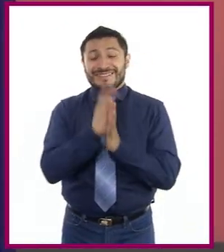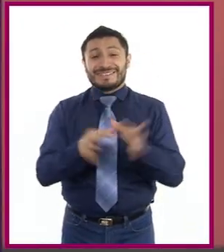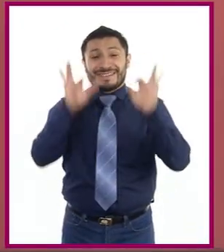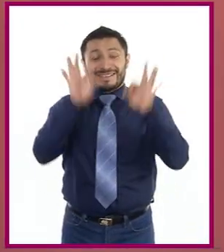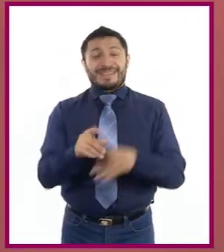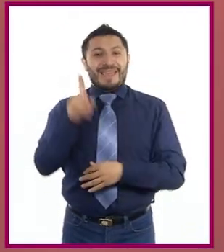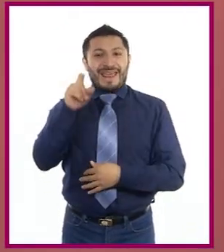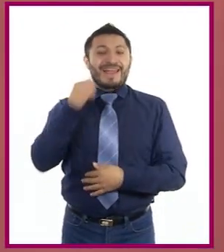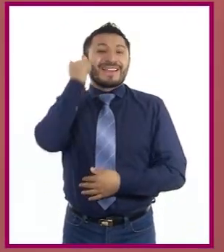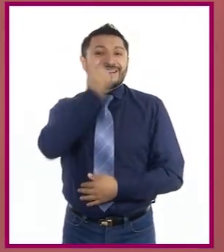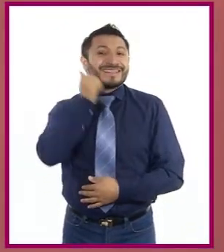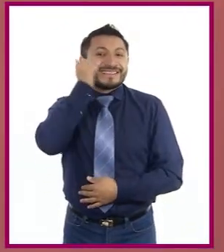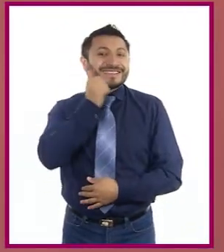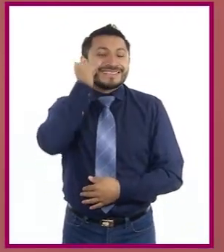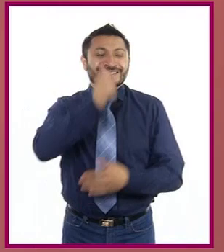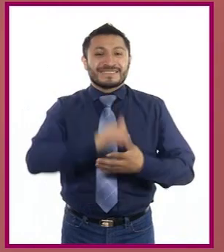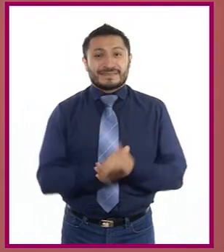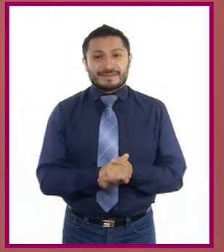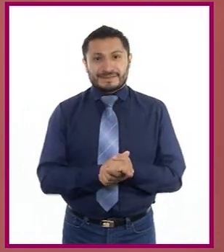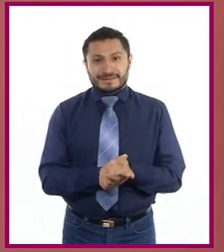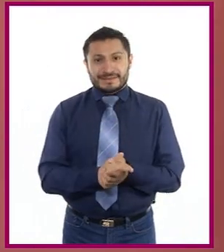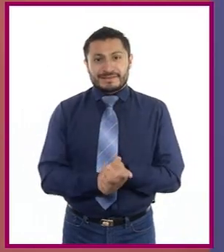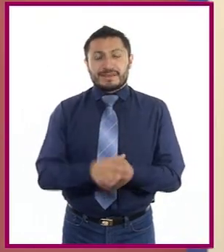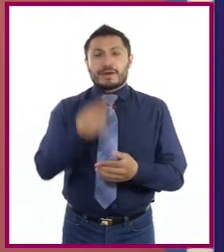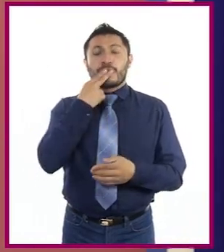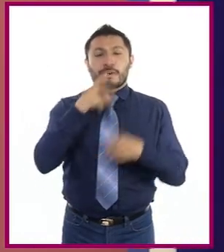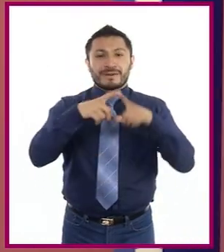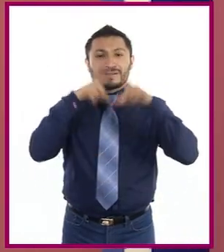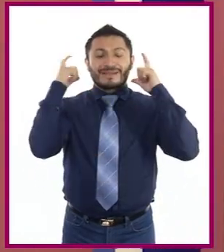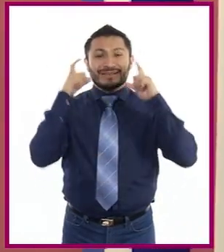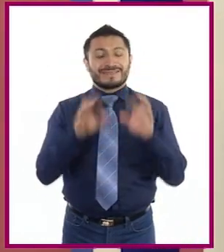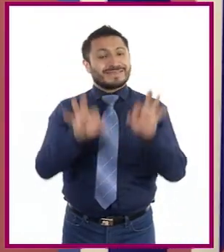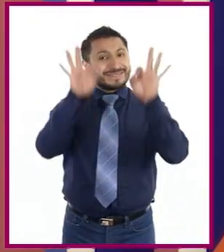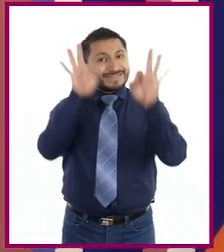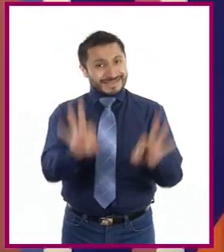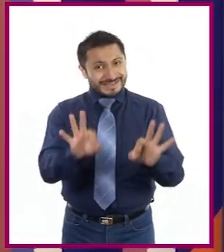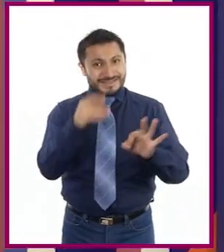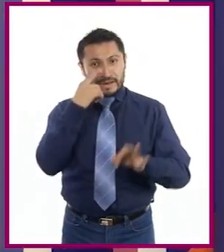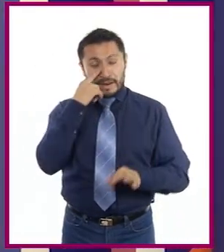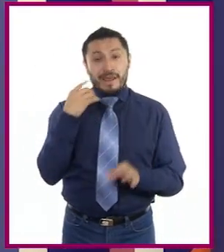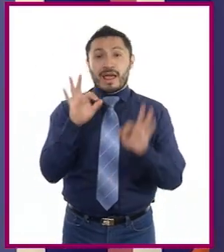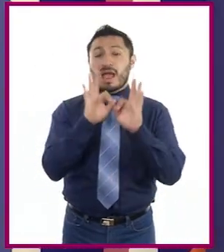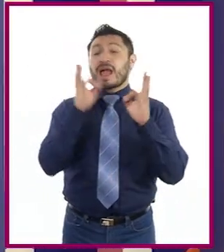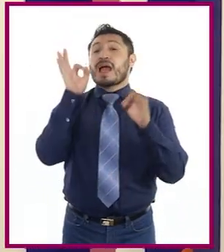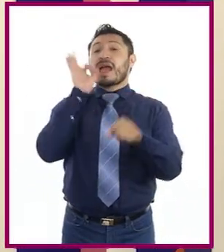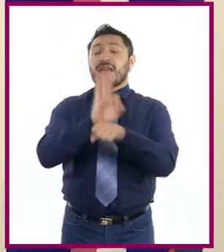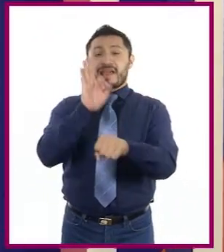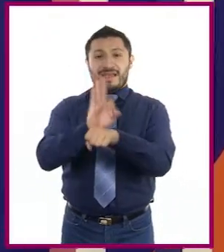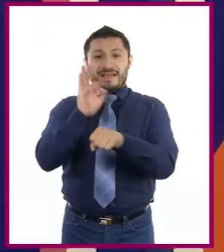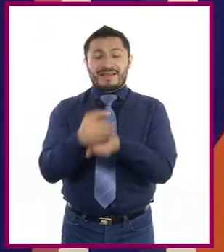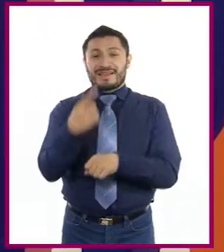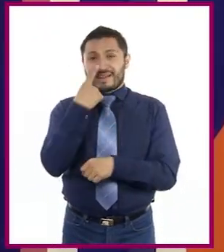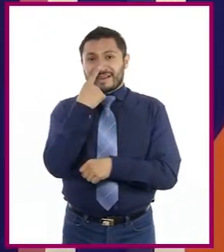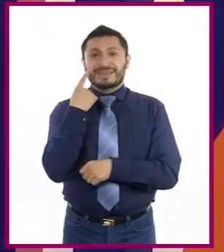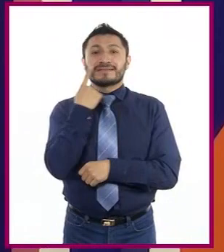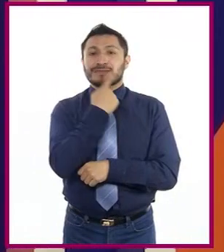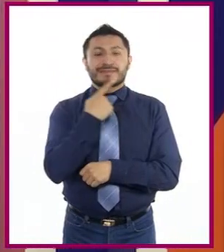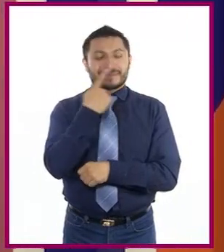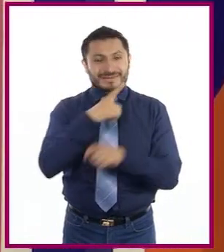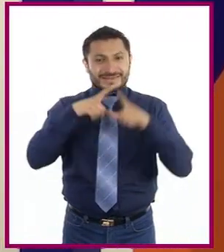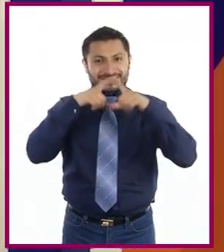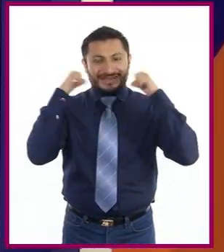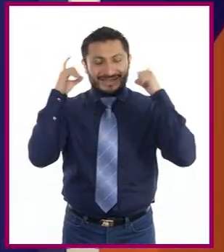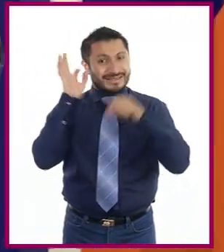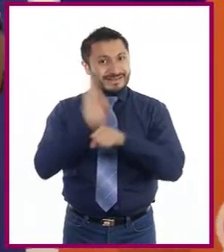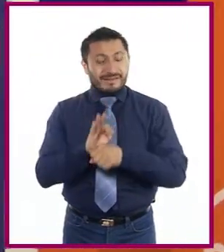manos con agua y abundante jabón, usando el cubrebocas de manera correcta, de forma que cubra nariz y boca.